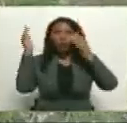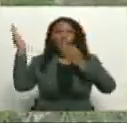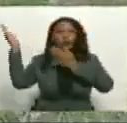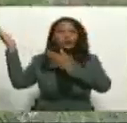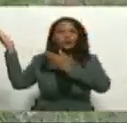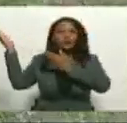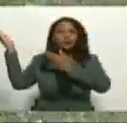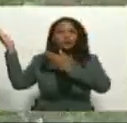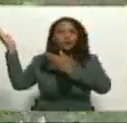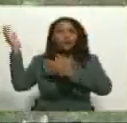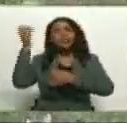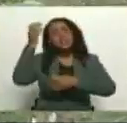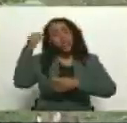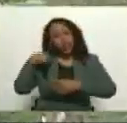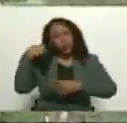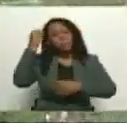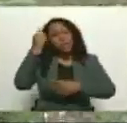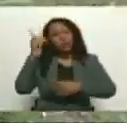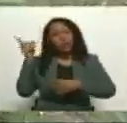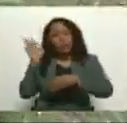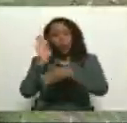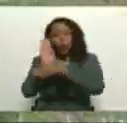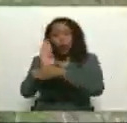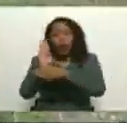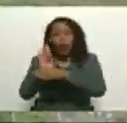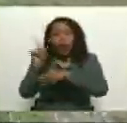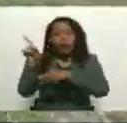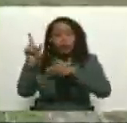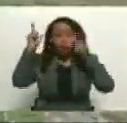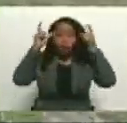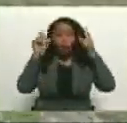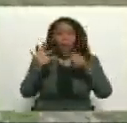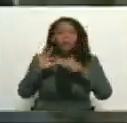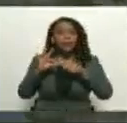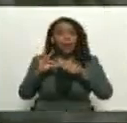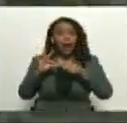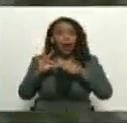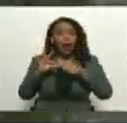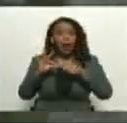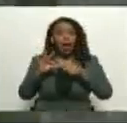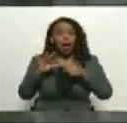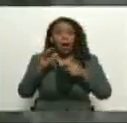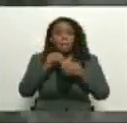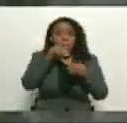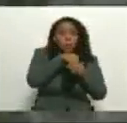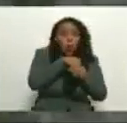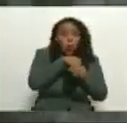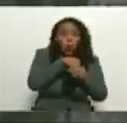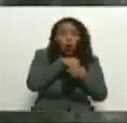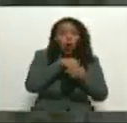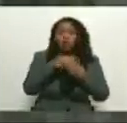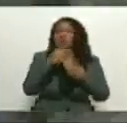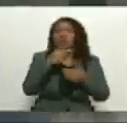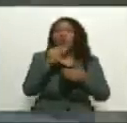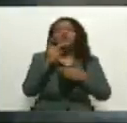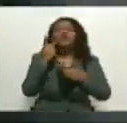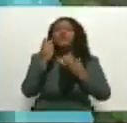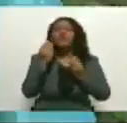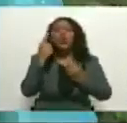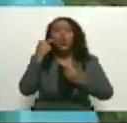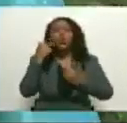a la preservación de esta especie. Esto es una especie que además en cautiverio casi no se reproduce, presidente. Se reproduce en su